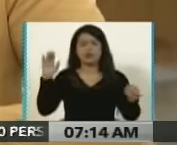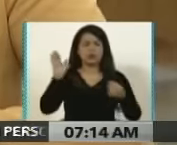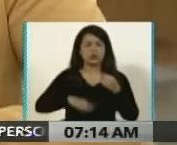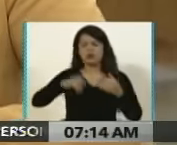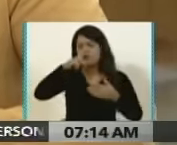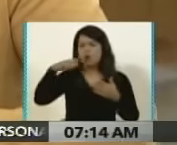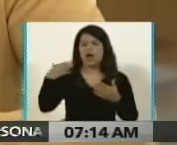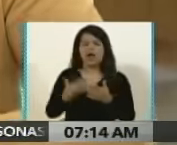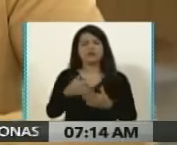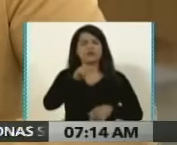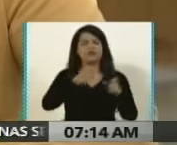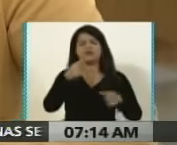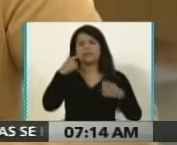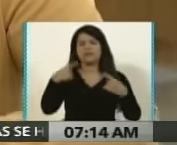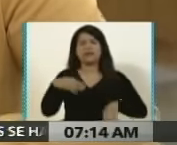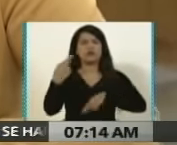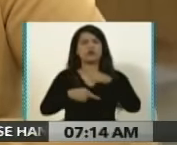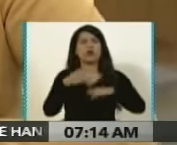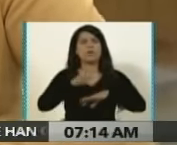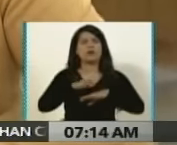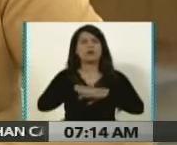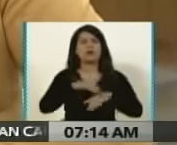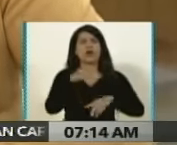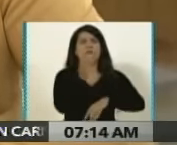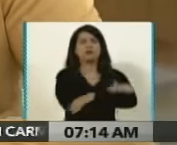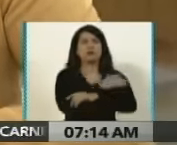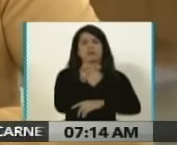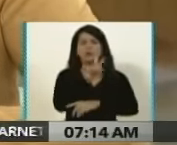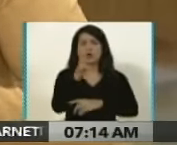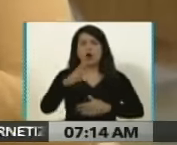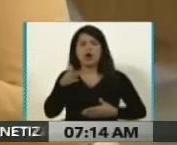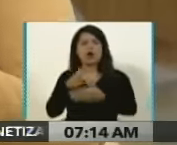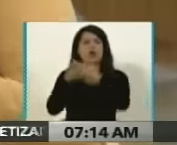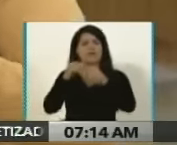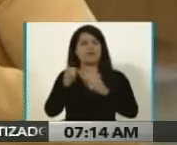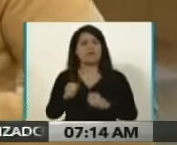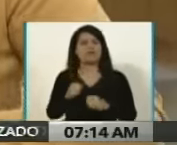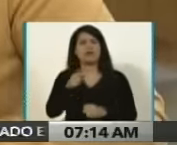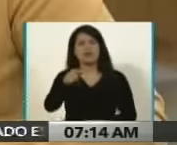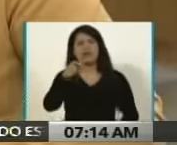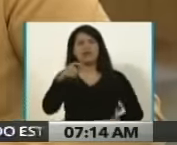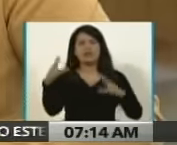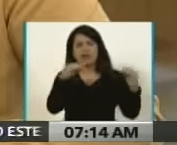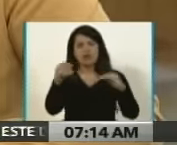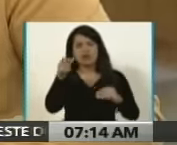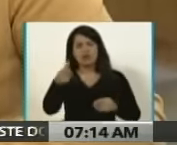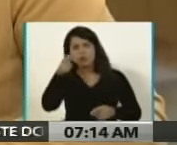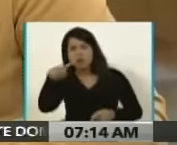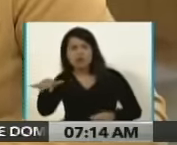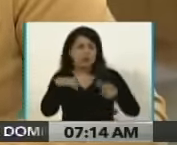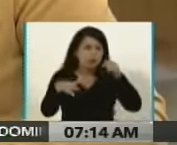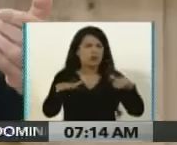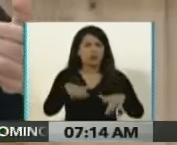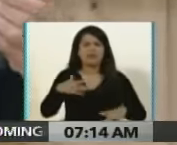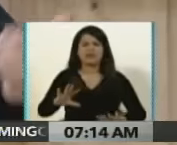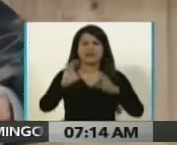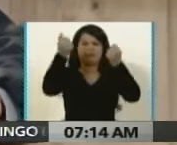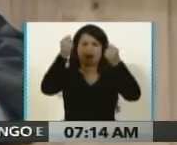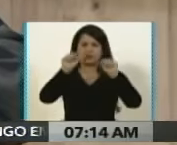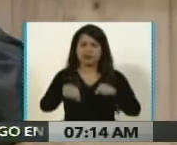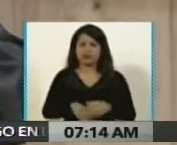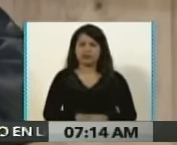producto de un golpe duro que ha hecho la derecha venezolana. ¿Ese diálogo pueblo-pueblo pudiera rescatar? Bueno, claro, porque en ese